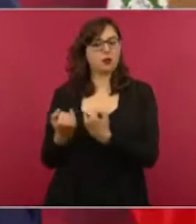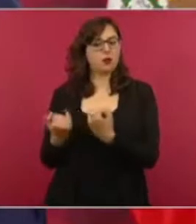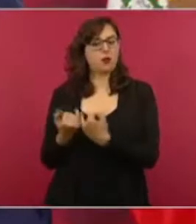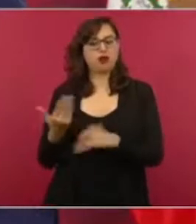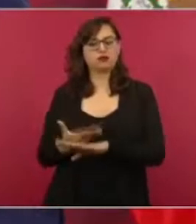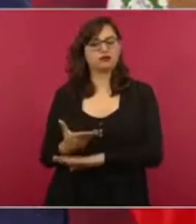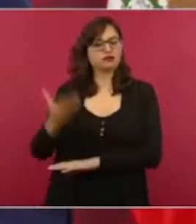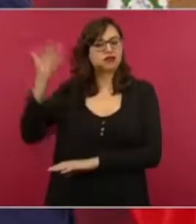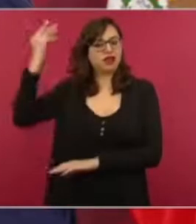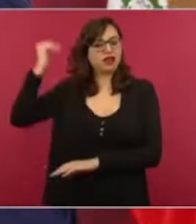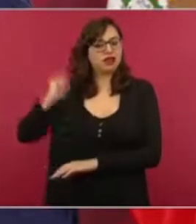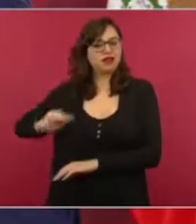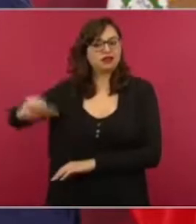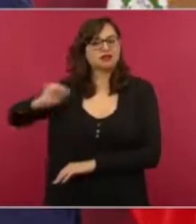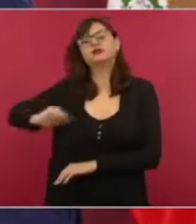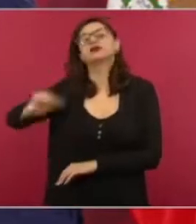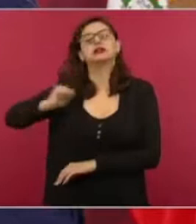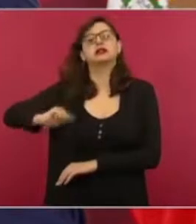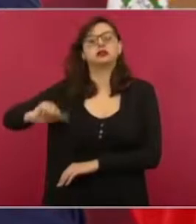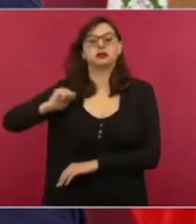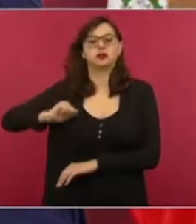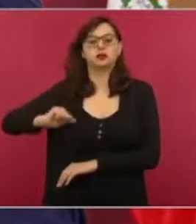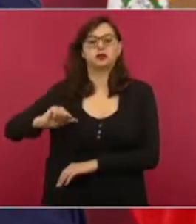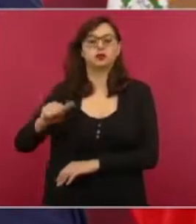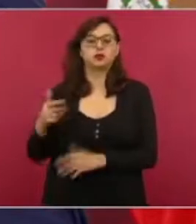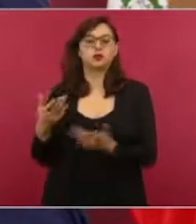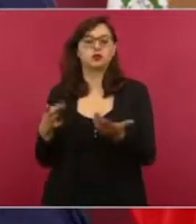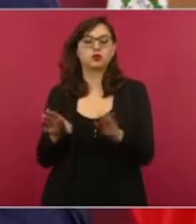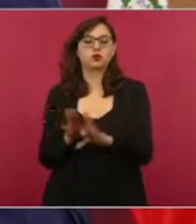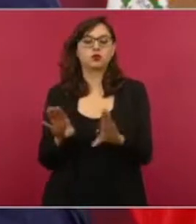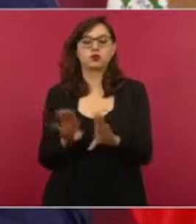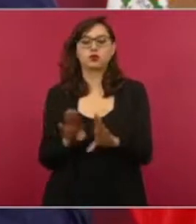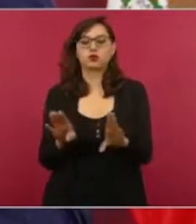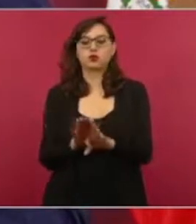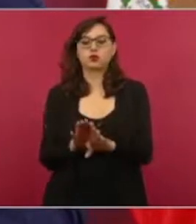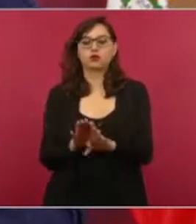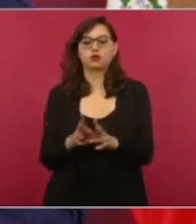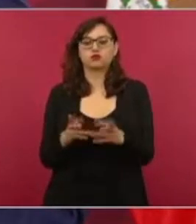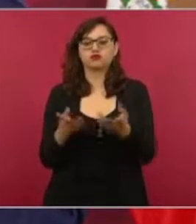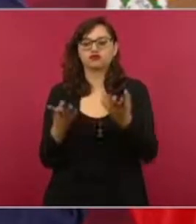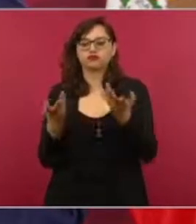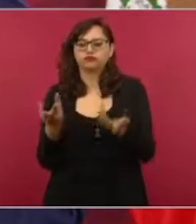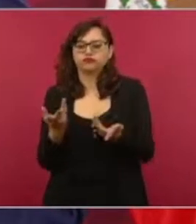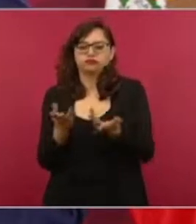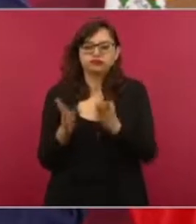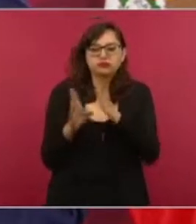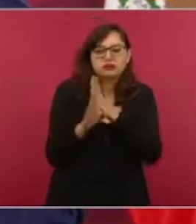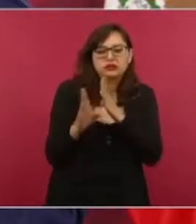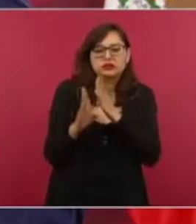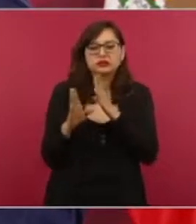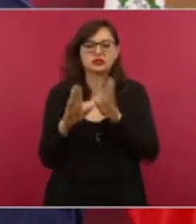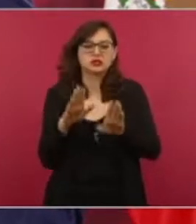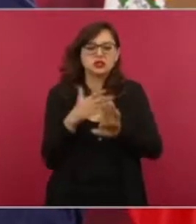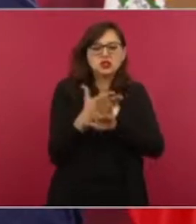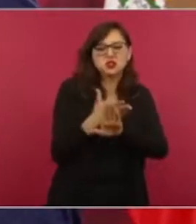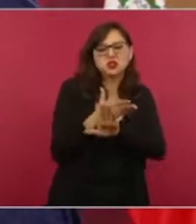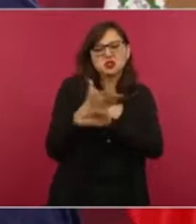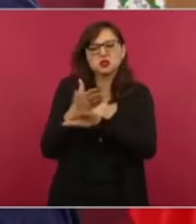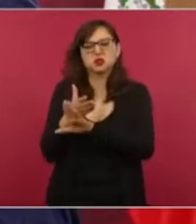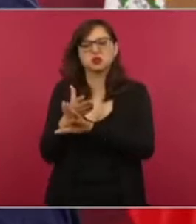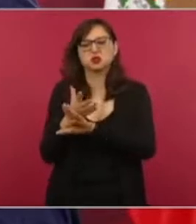las épocas, ¿no?, de la persecución y de la